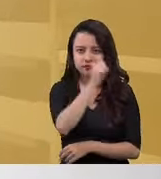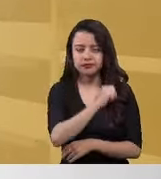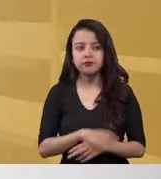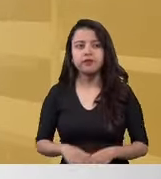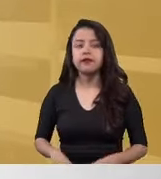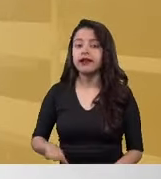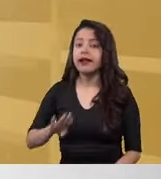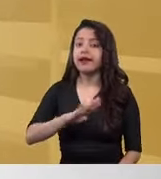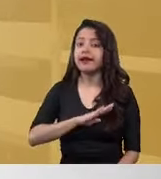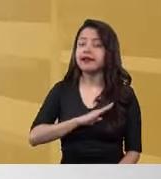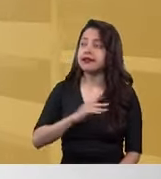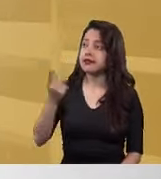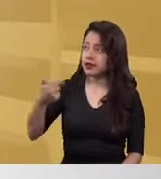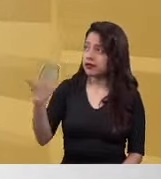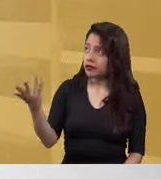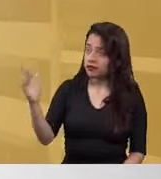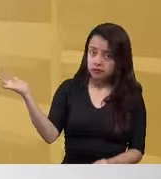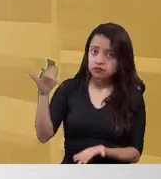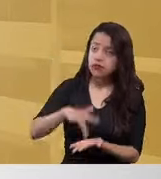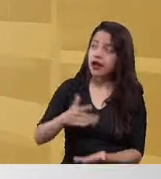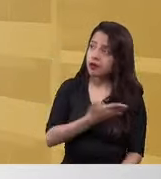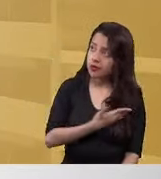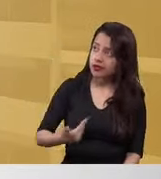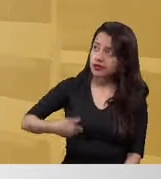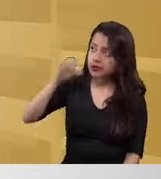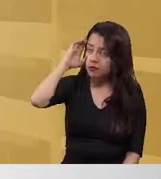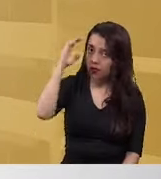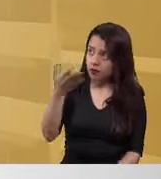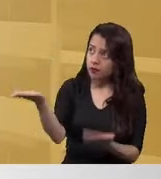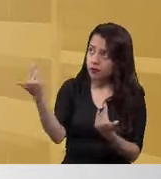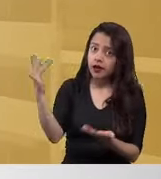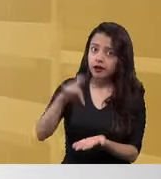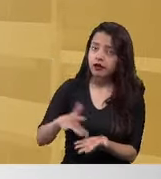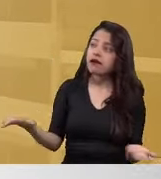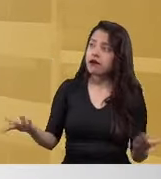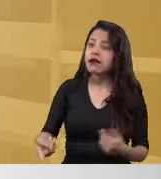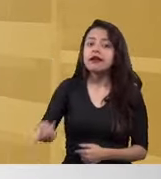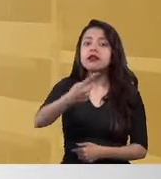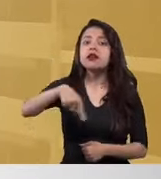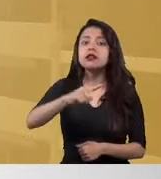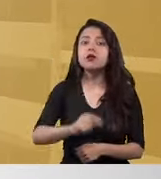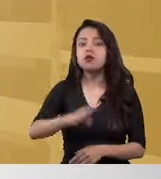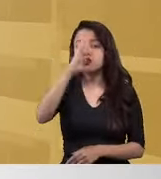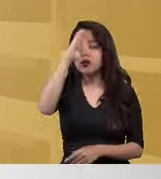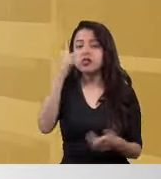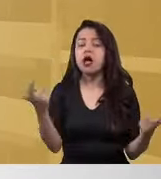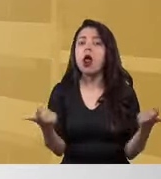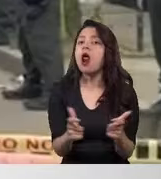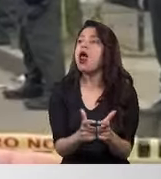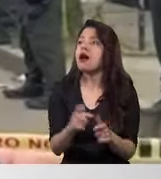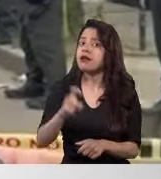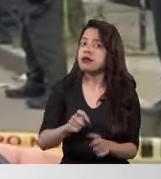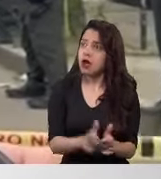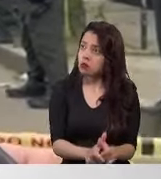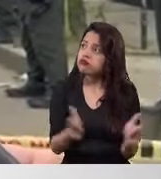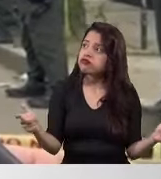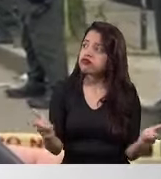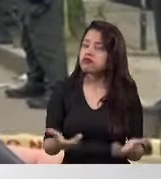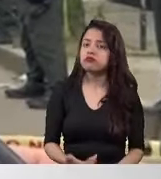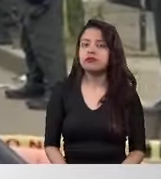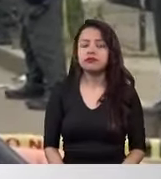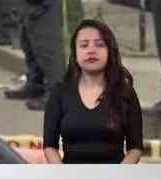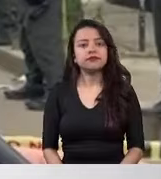Petro, pidiendo su presencia y apoyo ante la falta de capacidades del municipio para contener la crisis de orden público. Hace varios meses